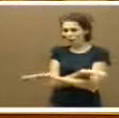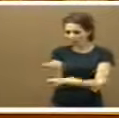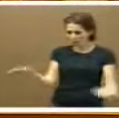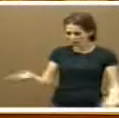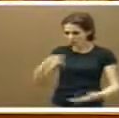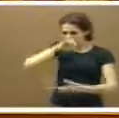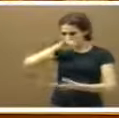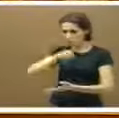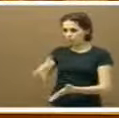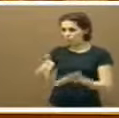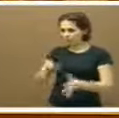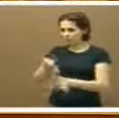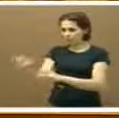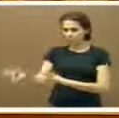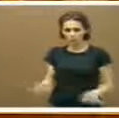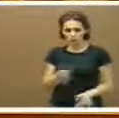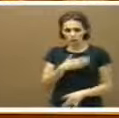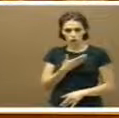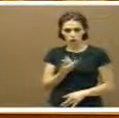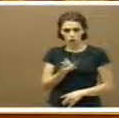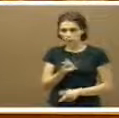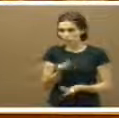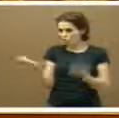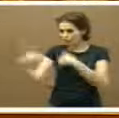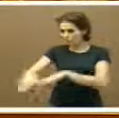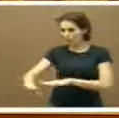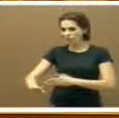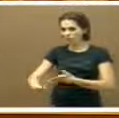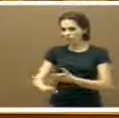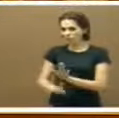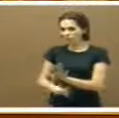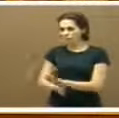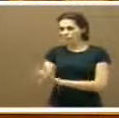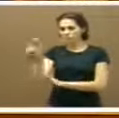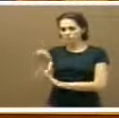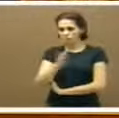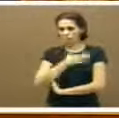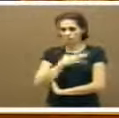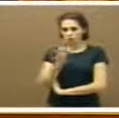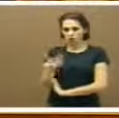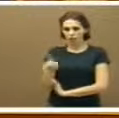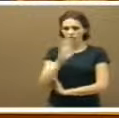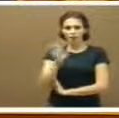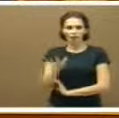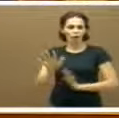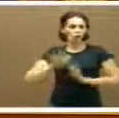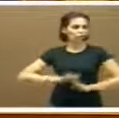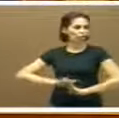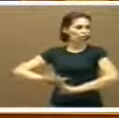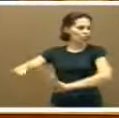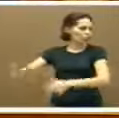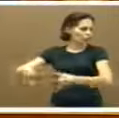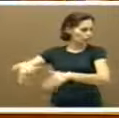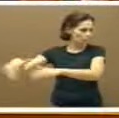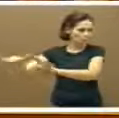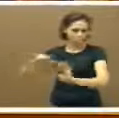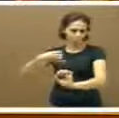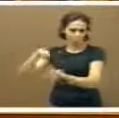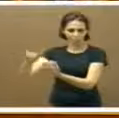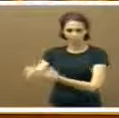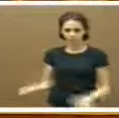No creían en las posibilidades de esta tierra y de su gente la tenían abandonada a su suerte. Es una